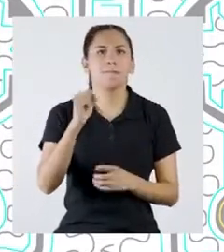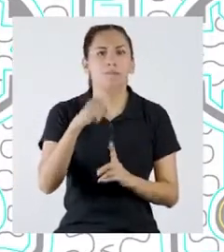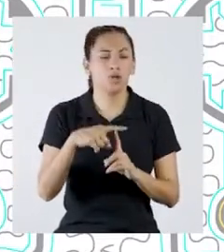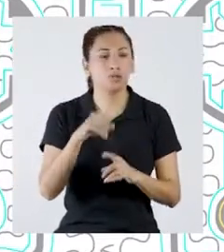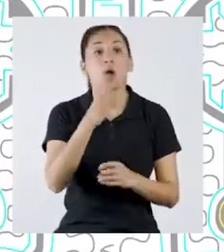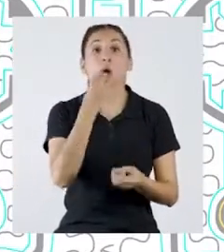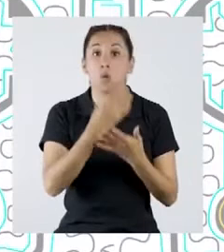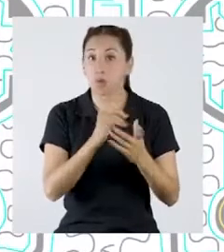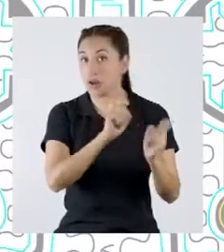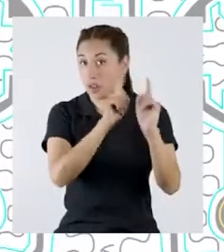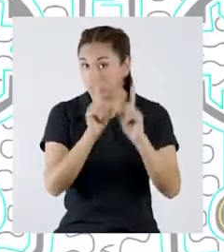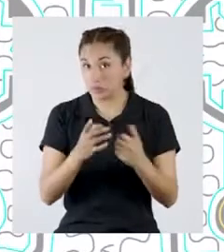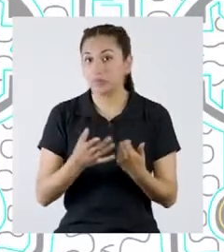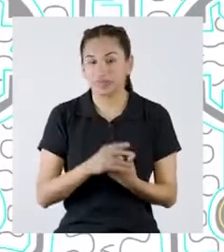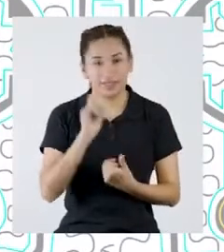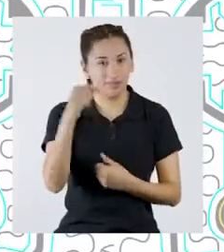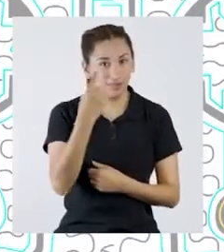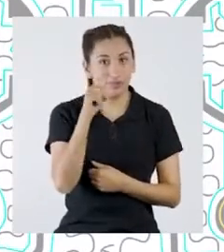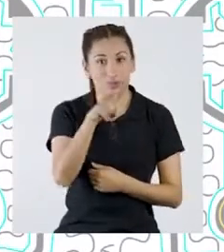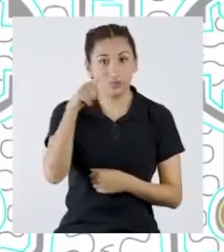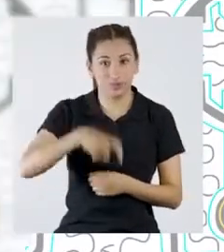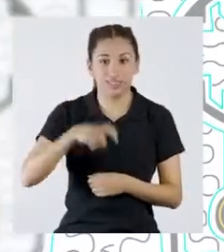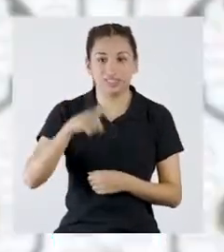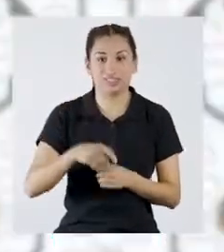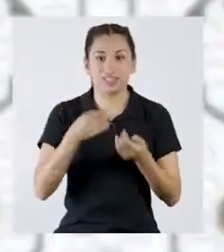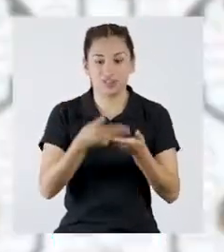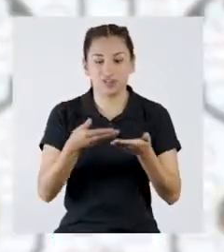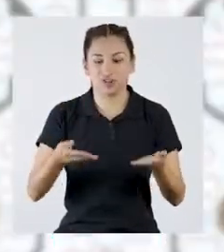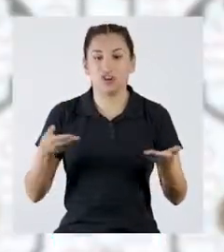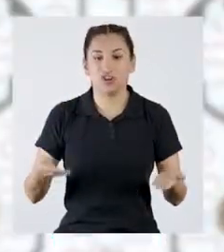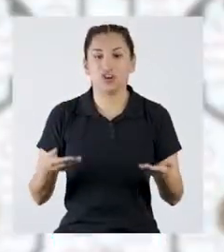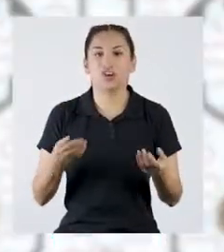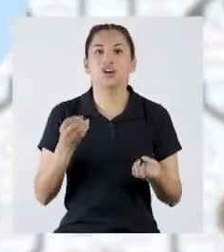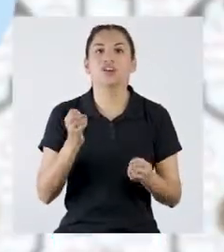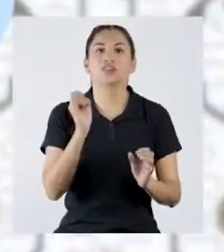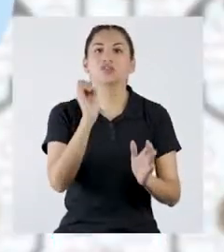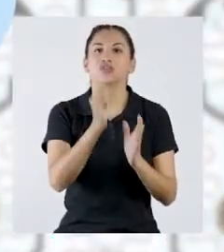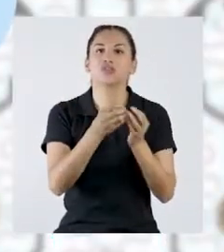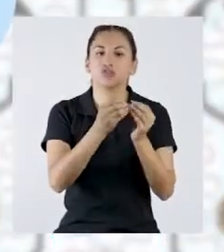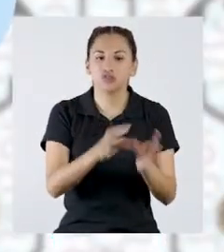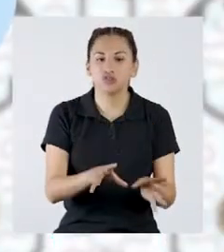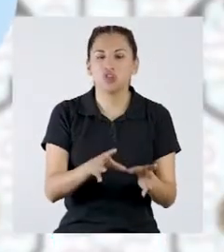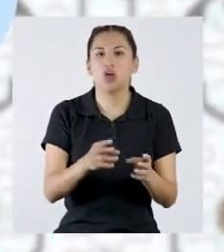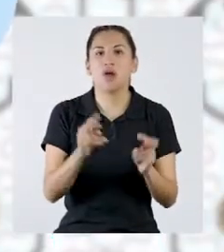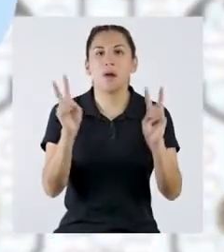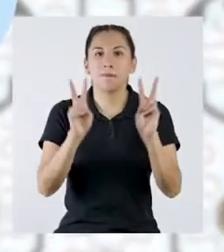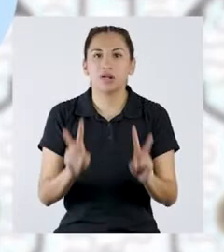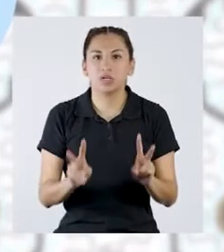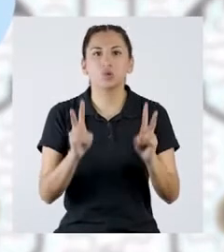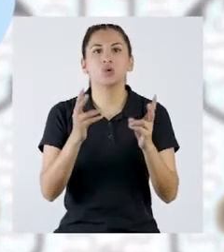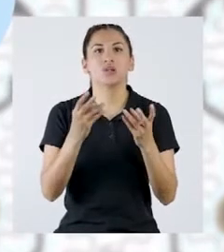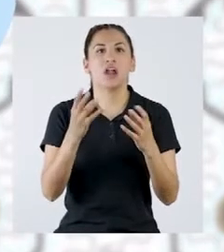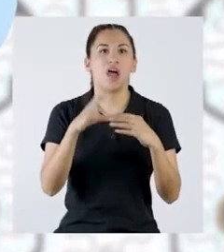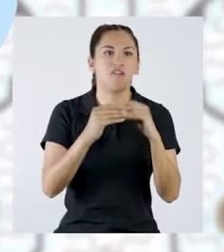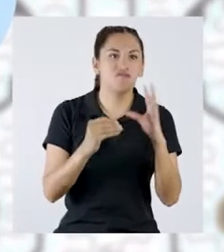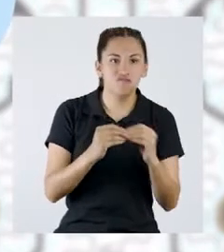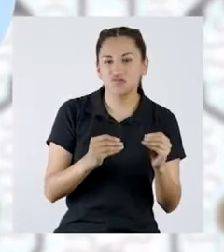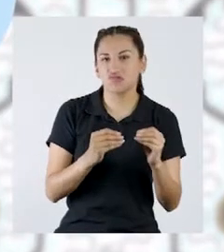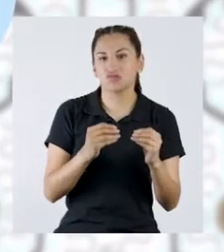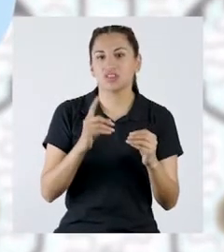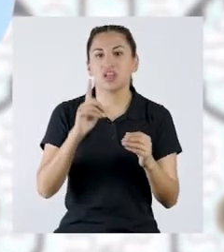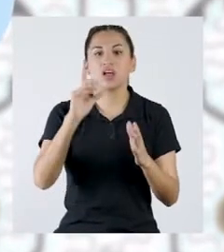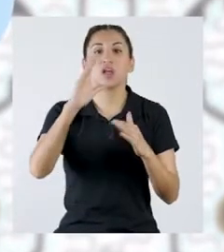compost? Buena pregunta. Primero vas a necesitar residuos orgánicos, como restos de frutas, verduras y material de